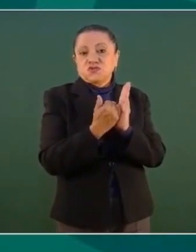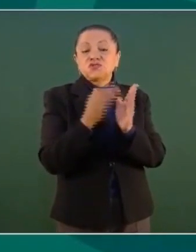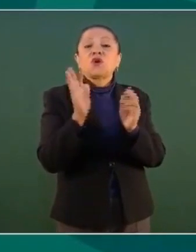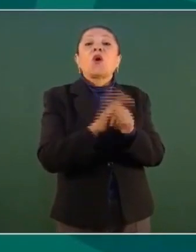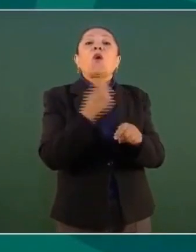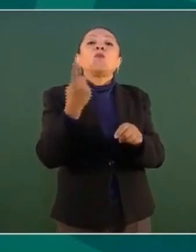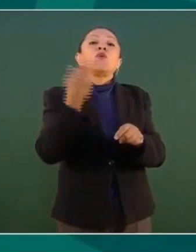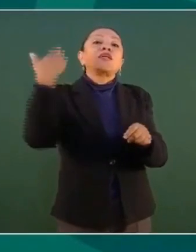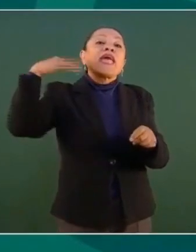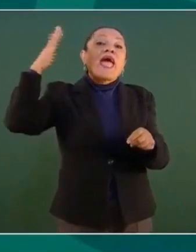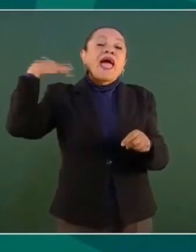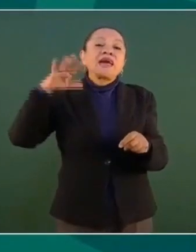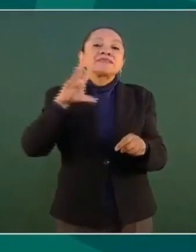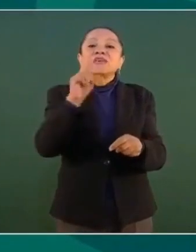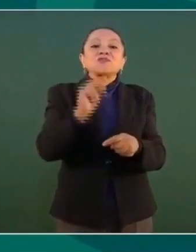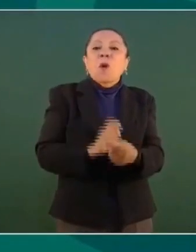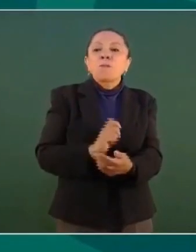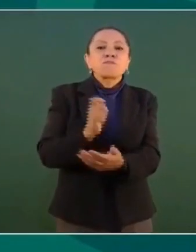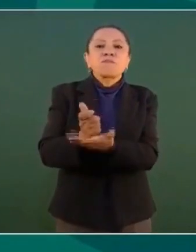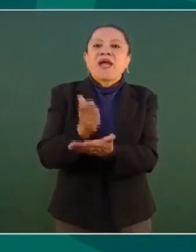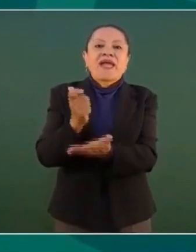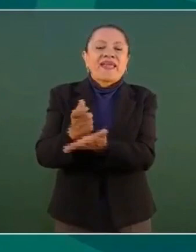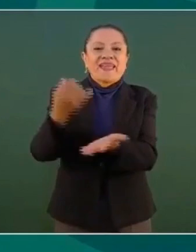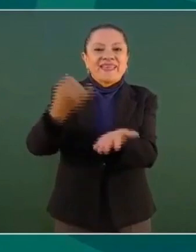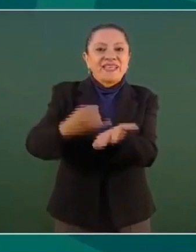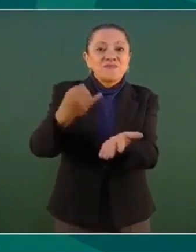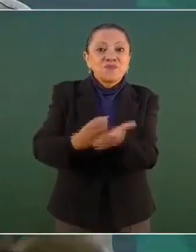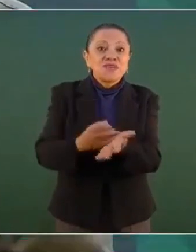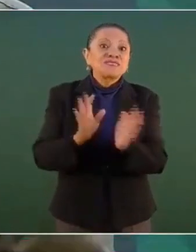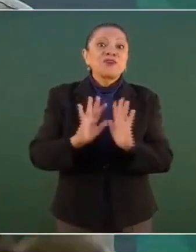Porque antes no pagaban impuestos,